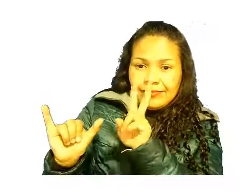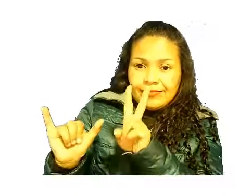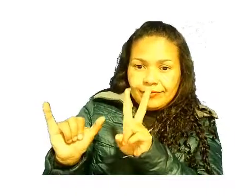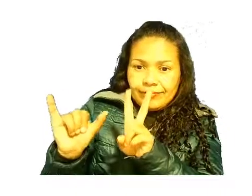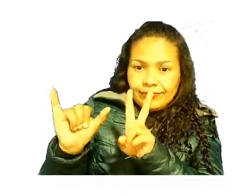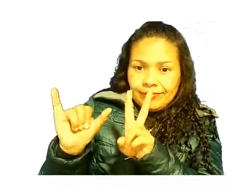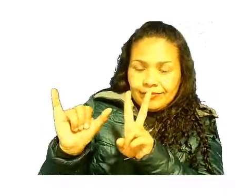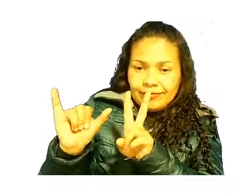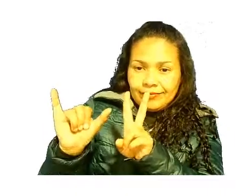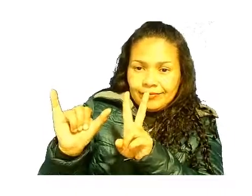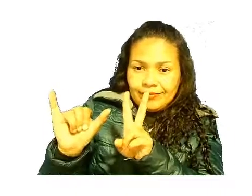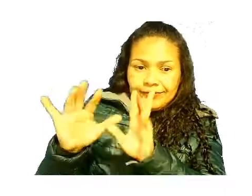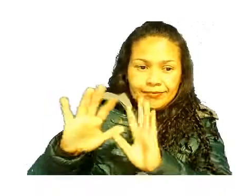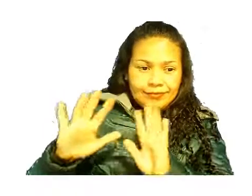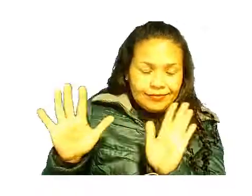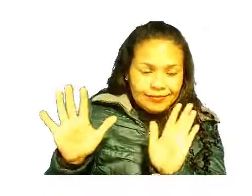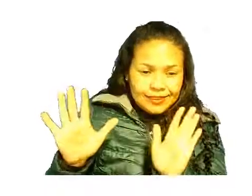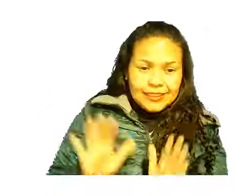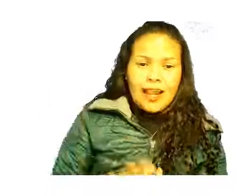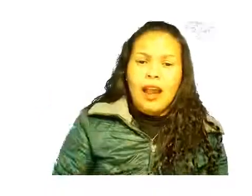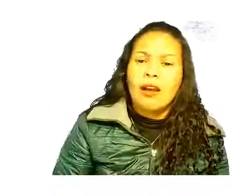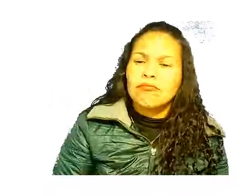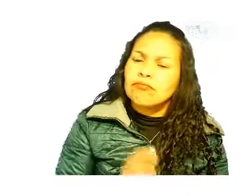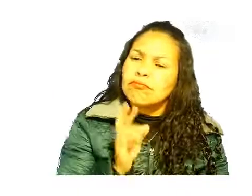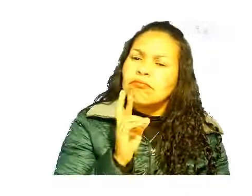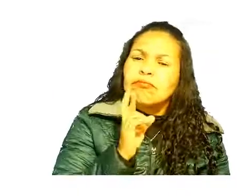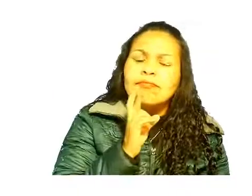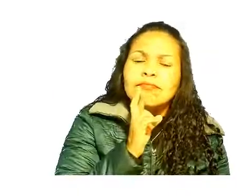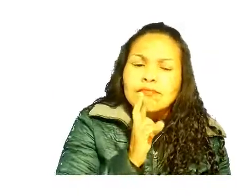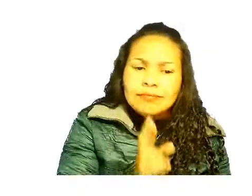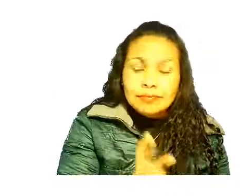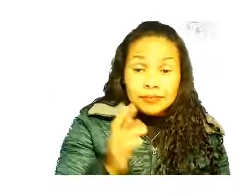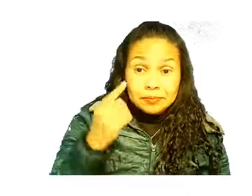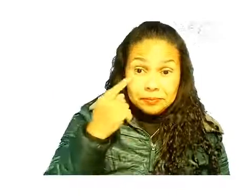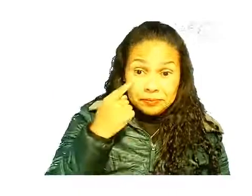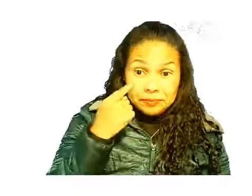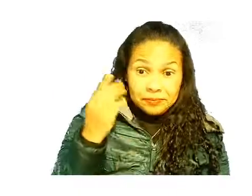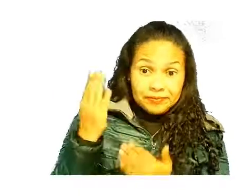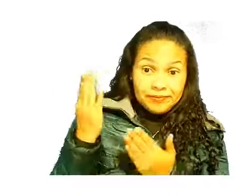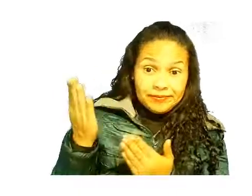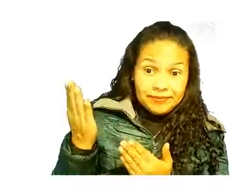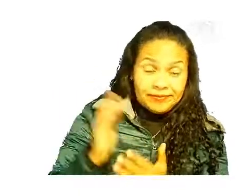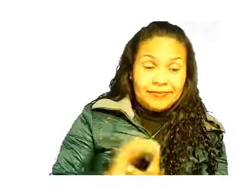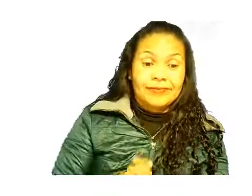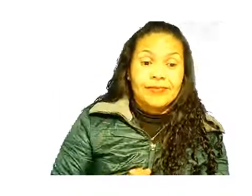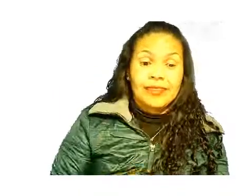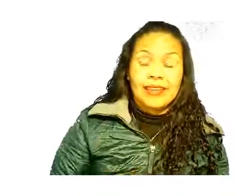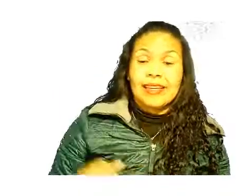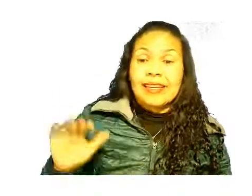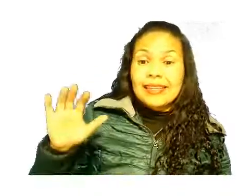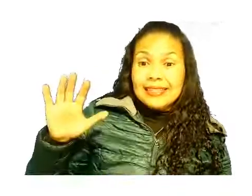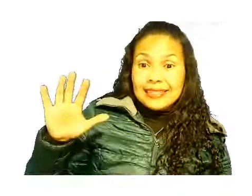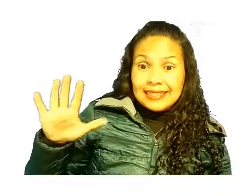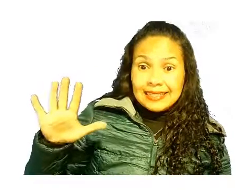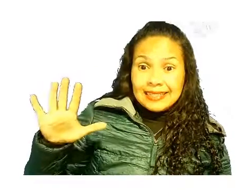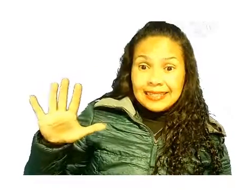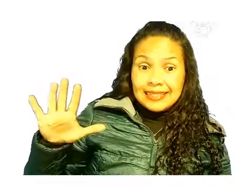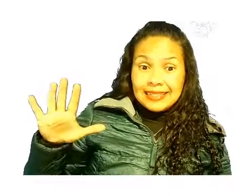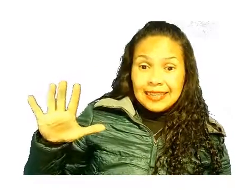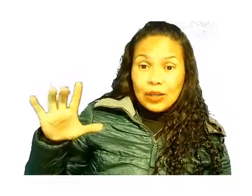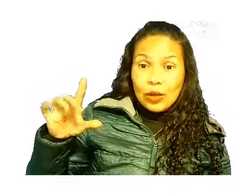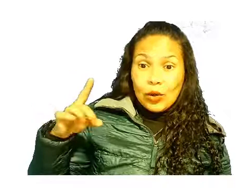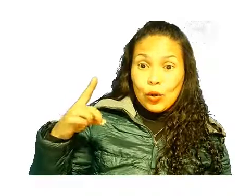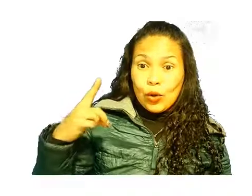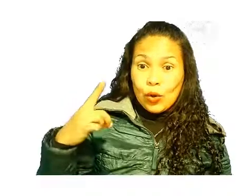letra Y, ya que en ese término ya tendríamos el X afuera. Como resultado tendríamos 5X